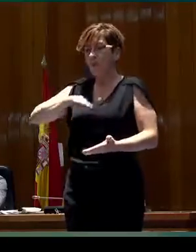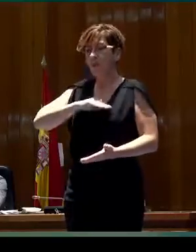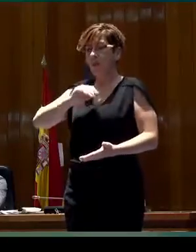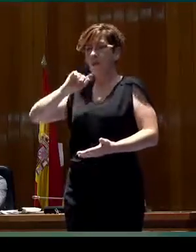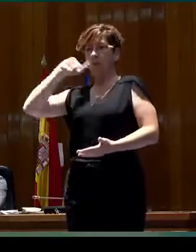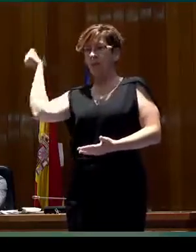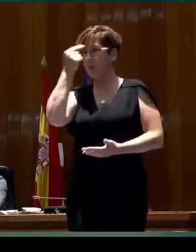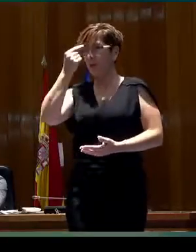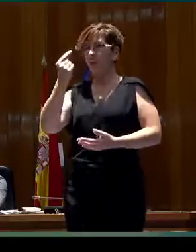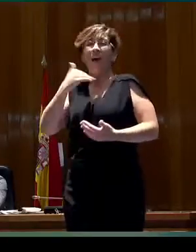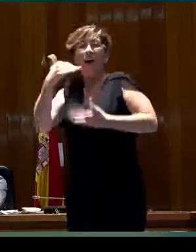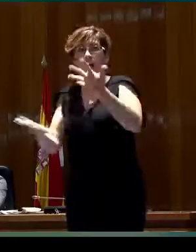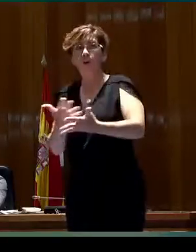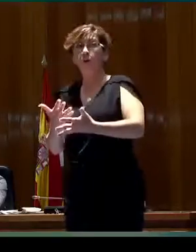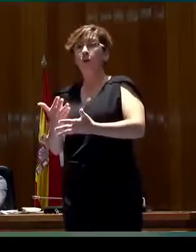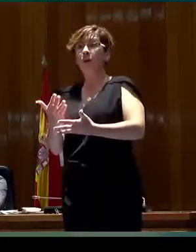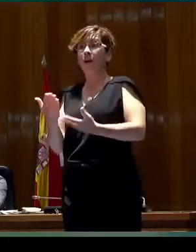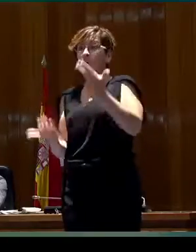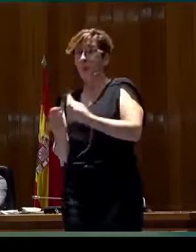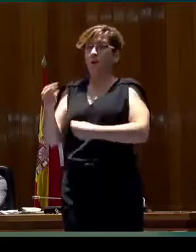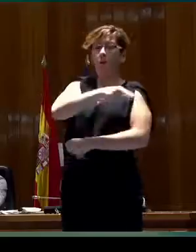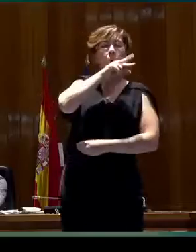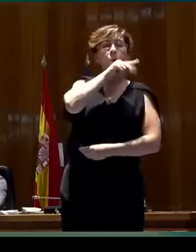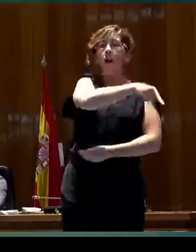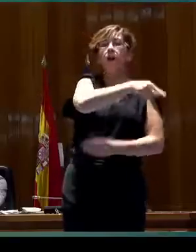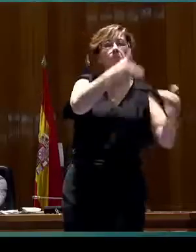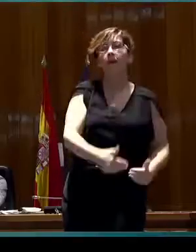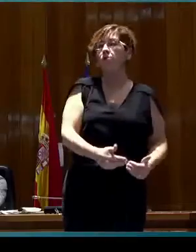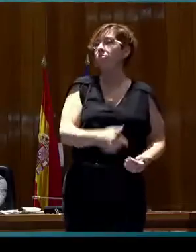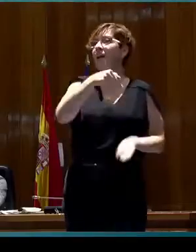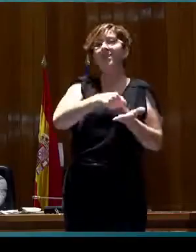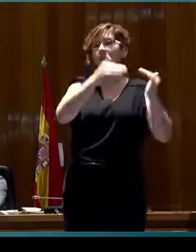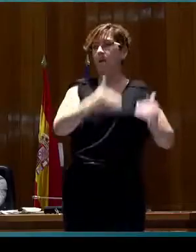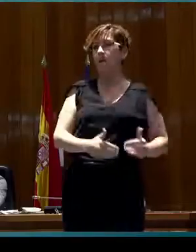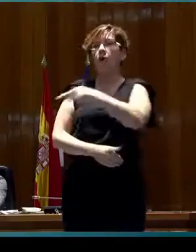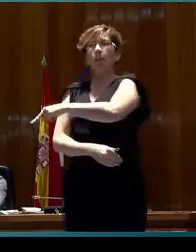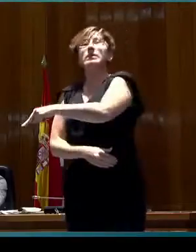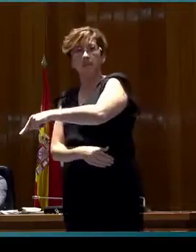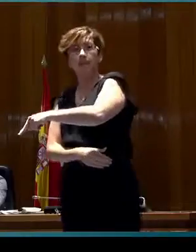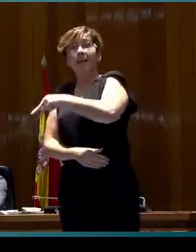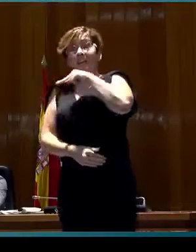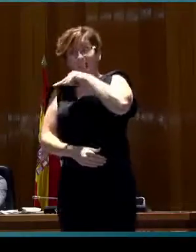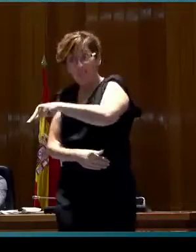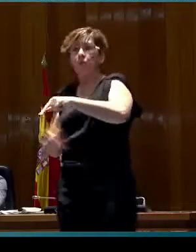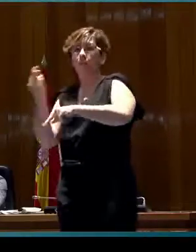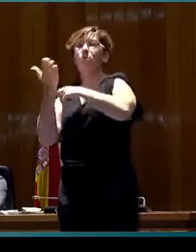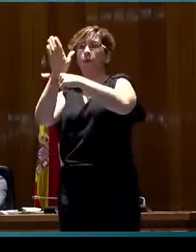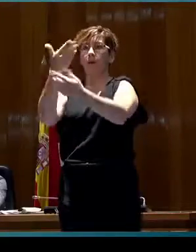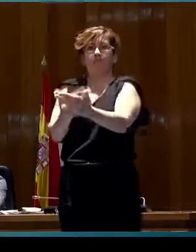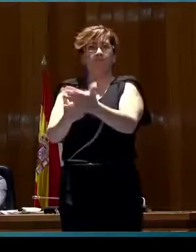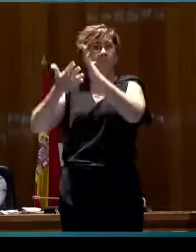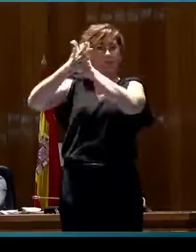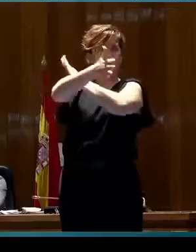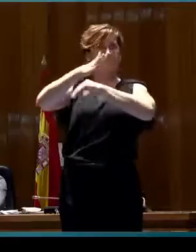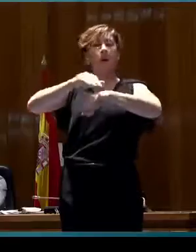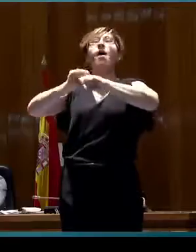exigen a los intérpretes de lenguas orales. Y en ese sentido, yo creo que lo que tenemos que empezar es a evidenciar esas diferencias y a mostrar que se le